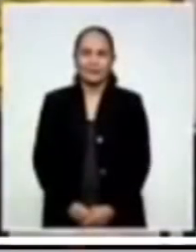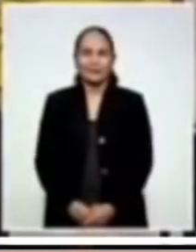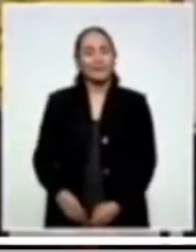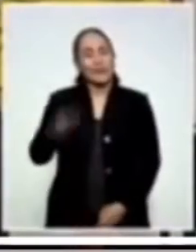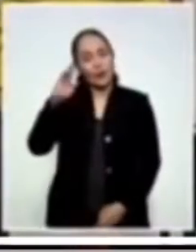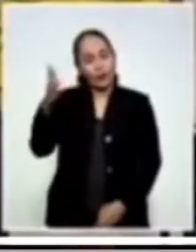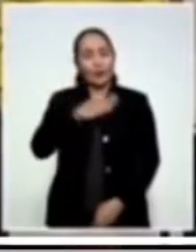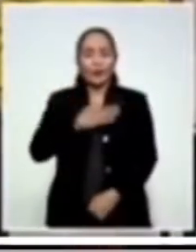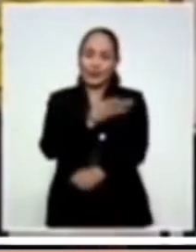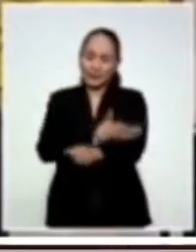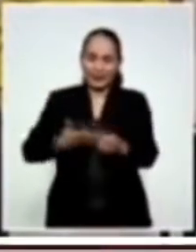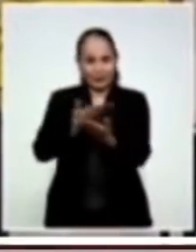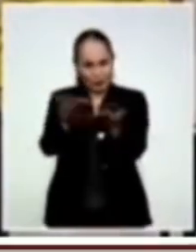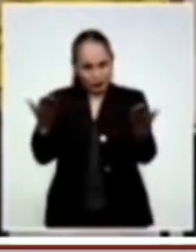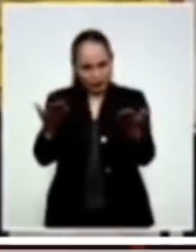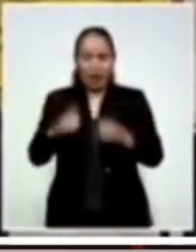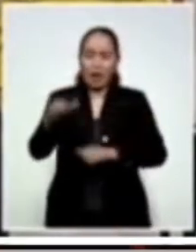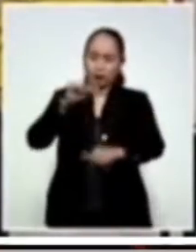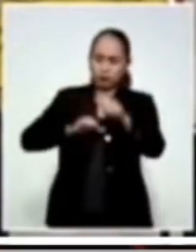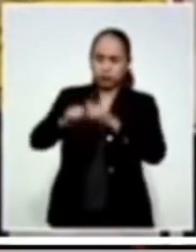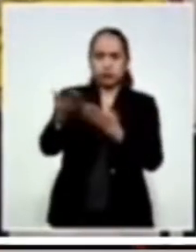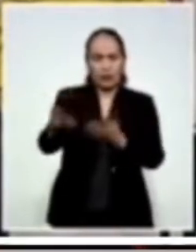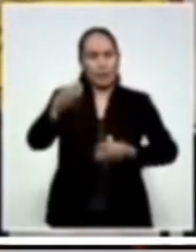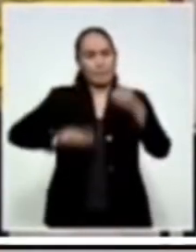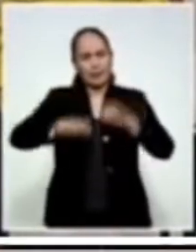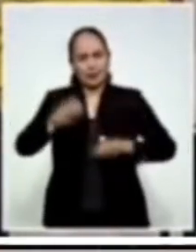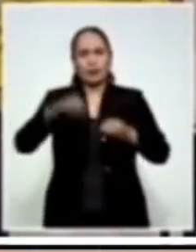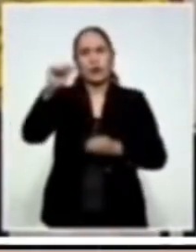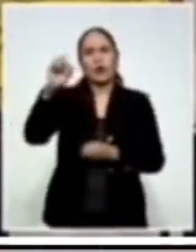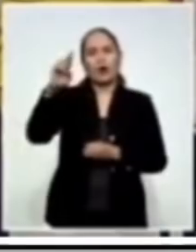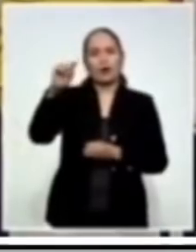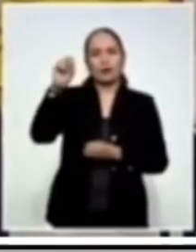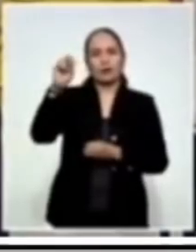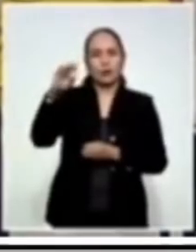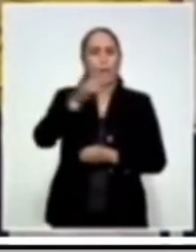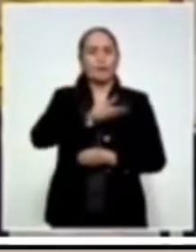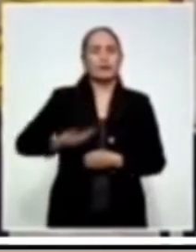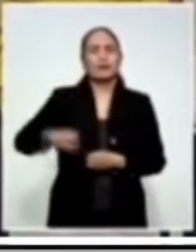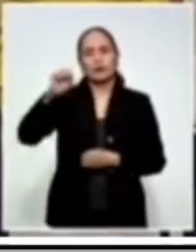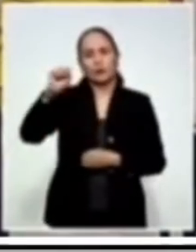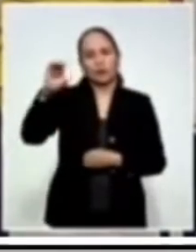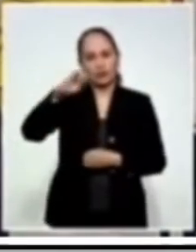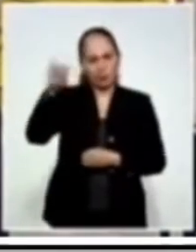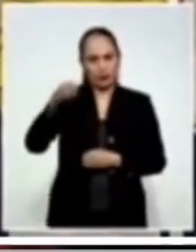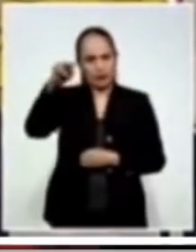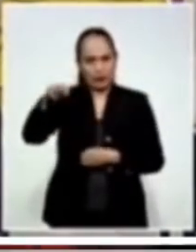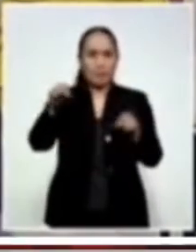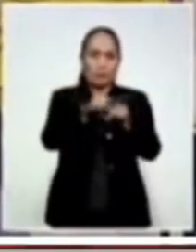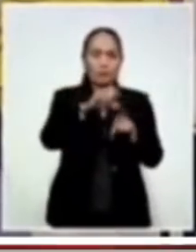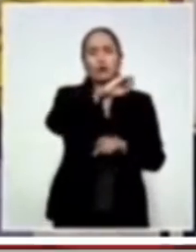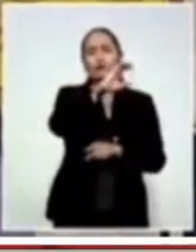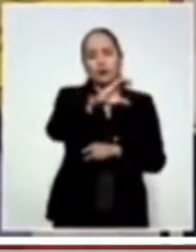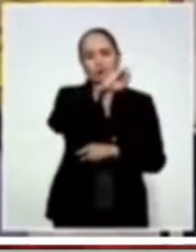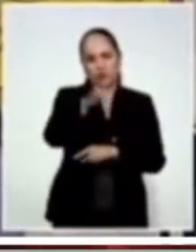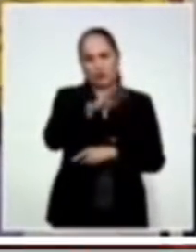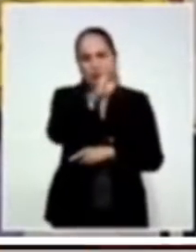Muy buenas tardes, tengan todos ustedes. Tiene la palabra el ministro Arturo Saldívar, presidente de la Suprema Corte de Justicia de la Nación y del Consejo de la